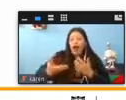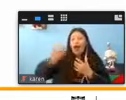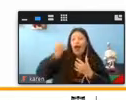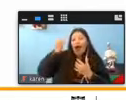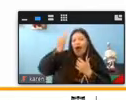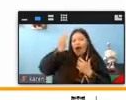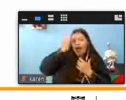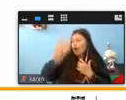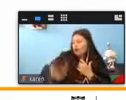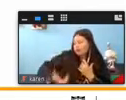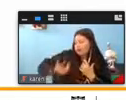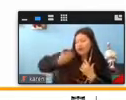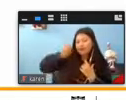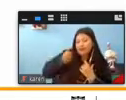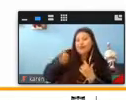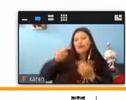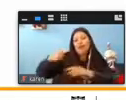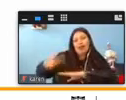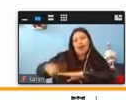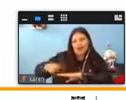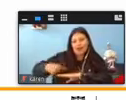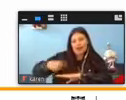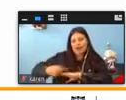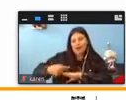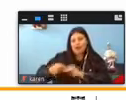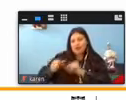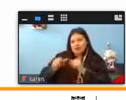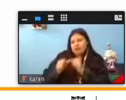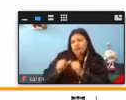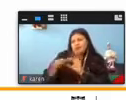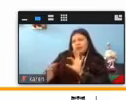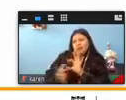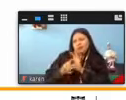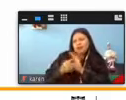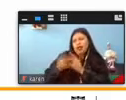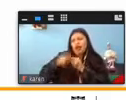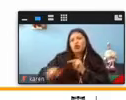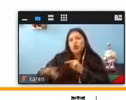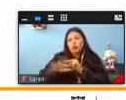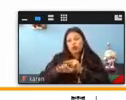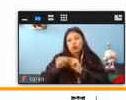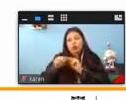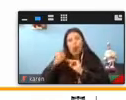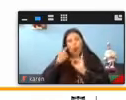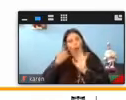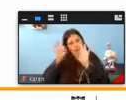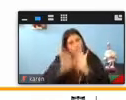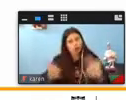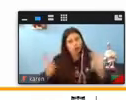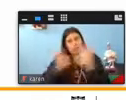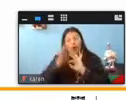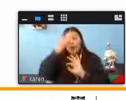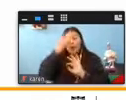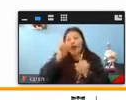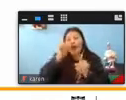y con la tradición arraigada a la naturaleza. Y esto es muy importante porque en las distintas experiencias se